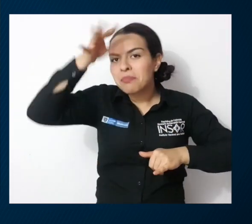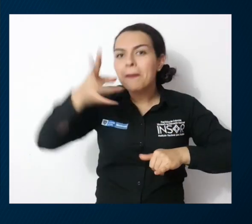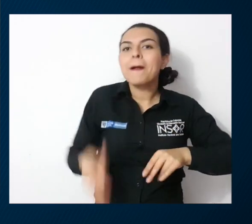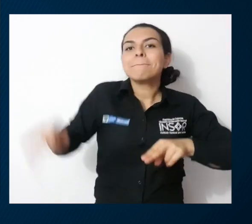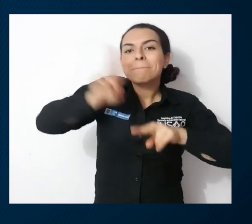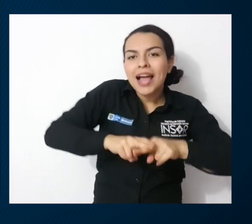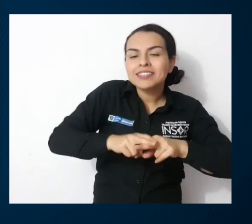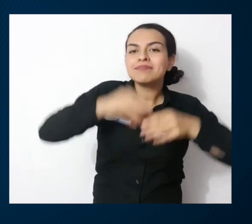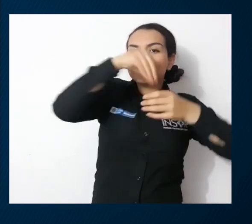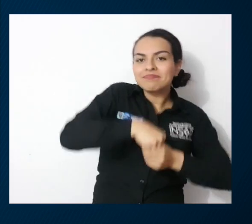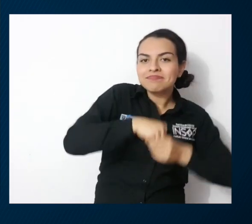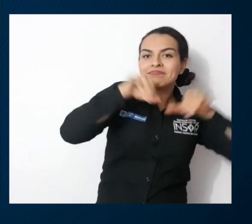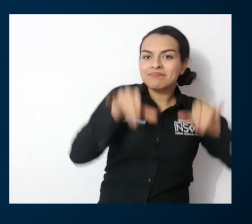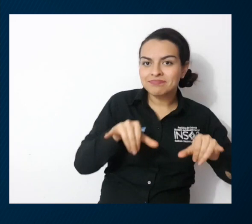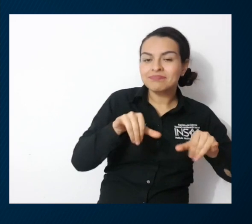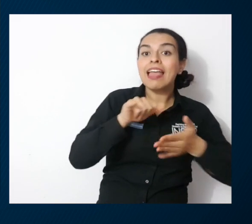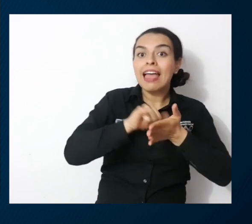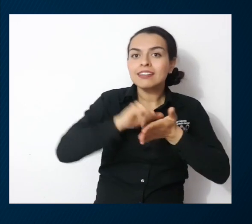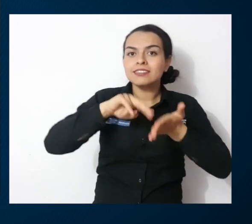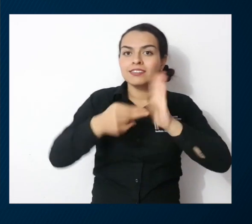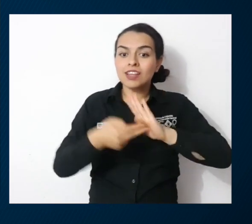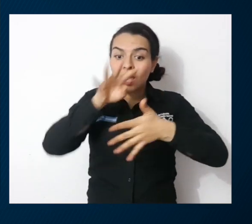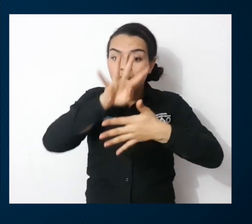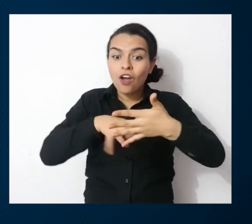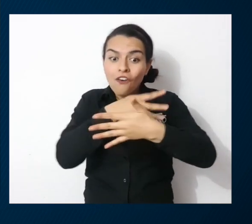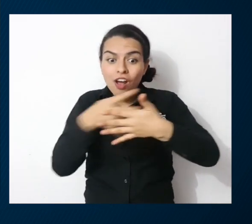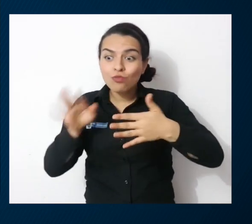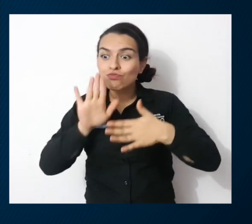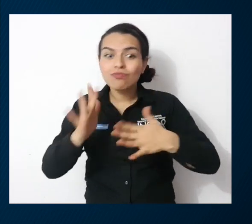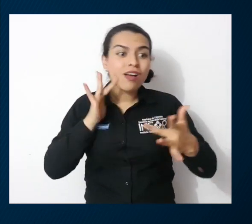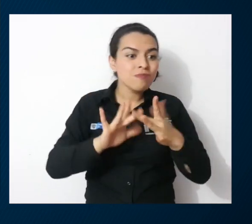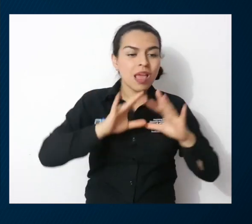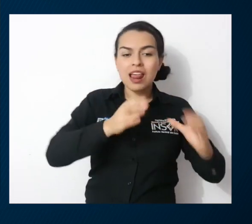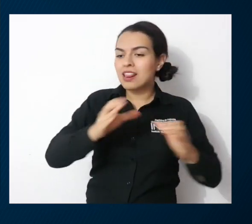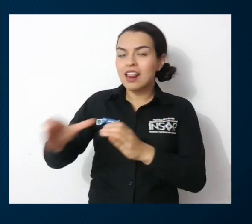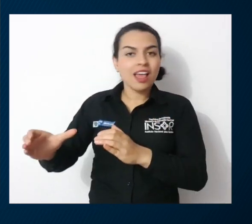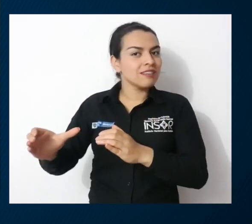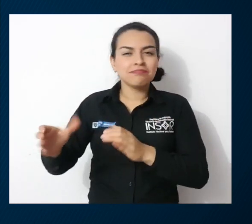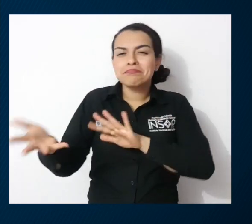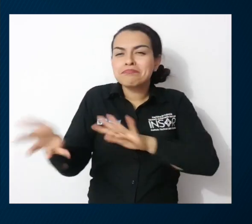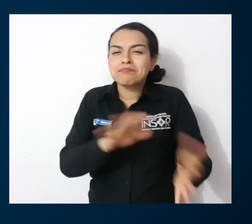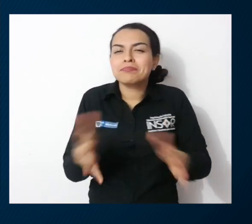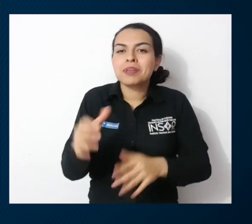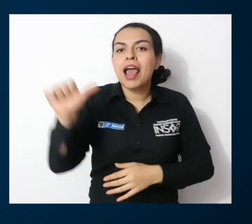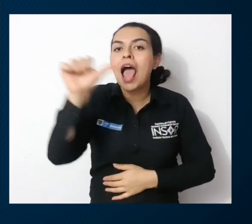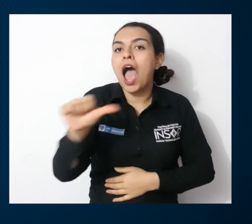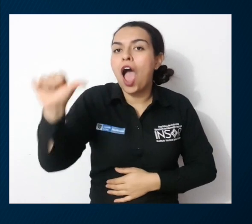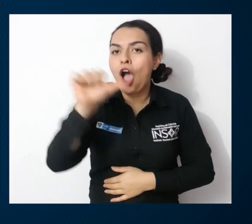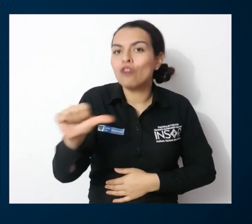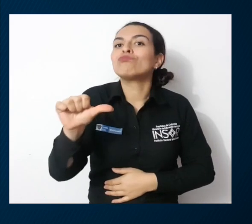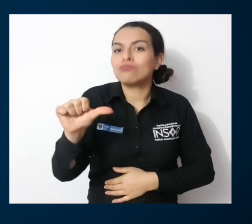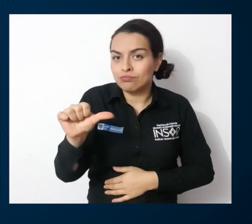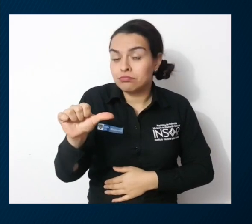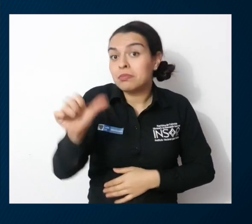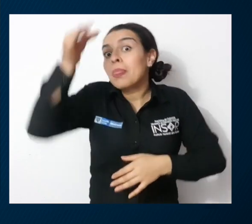y seguramente las clases y la jornada escolar no se va a normalizar o a regularizar por lo menos hasta agosto, si es que